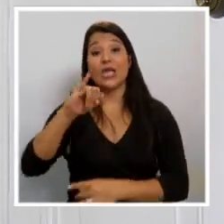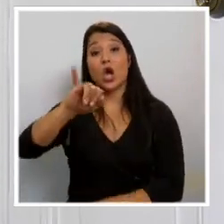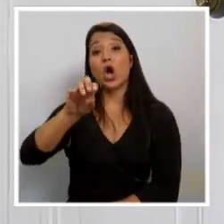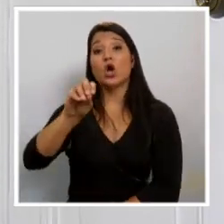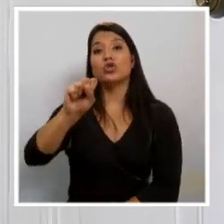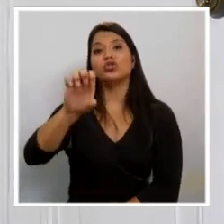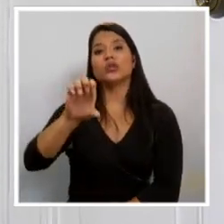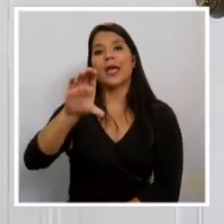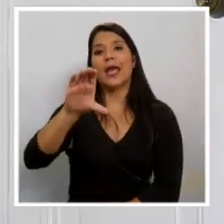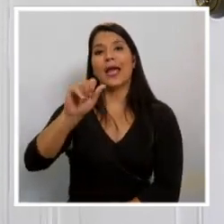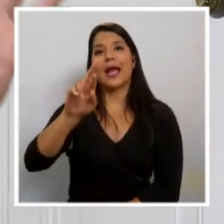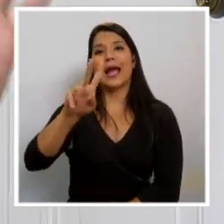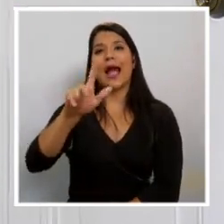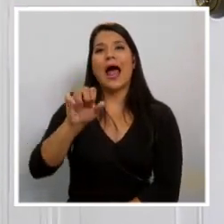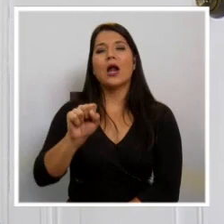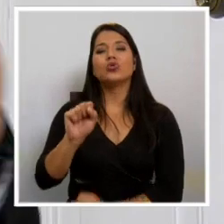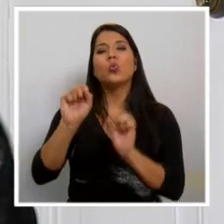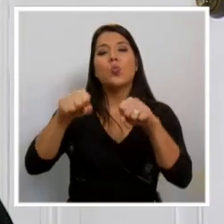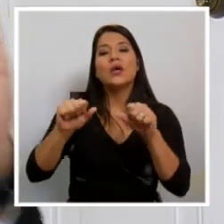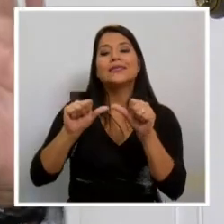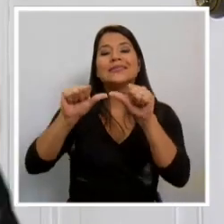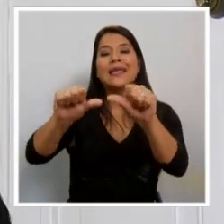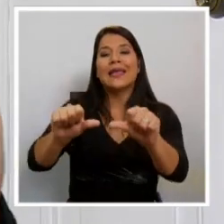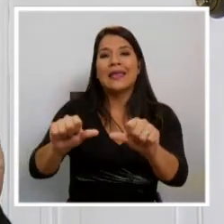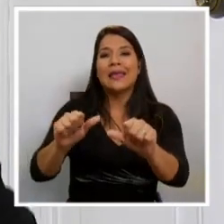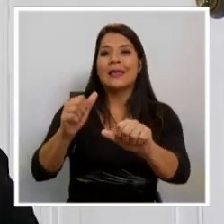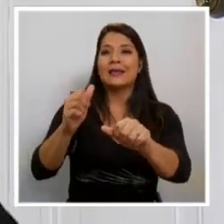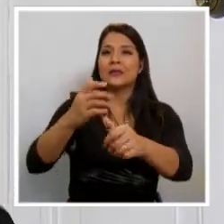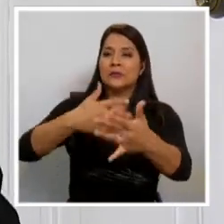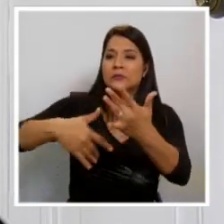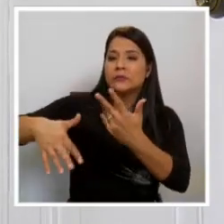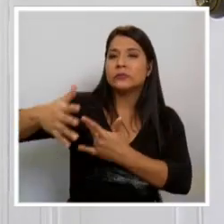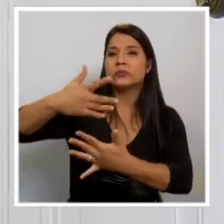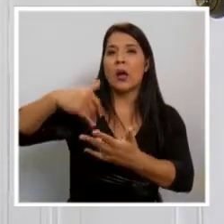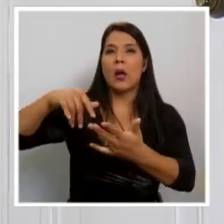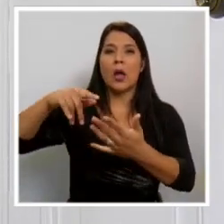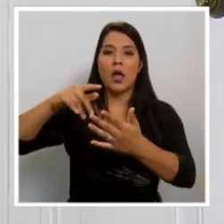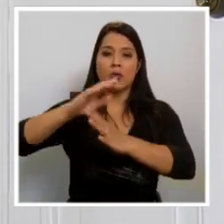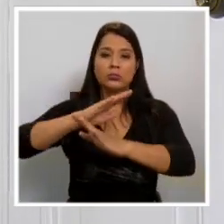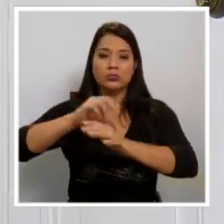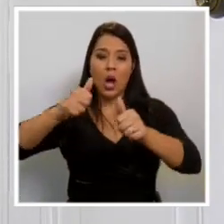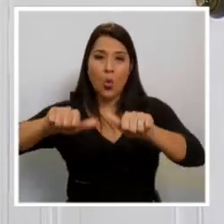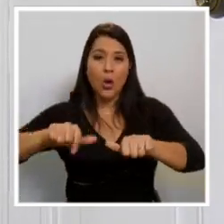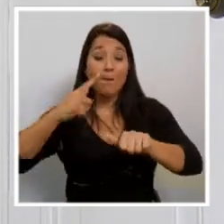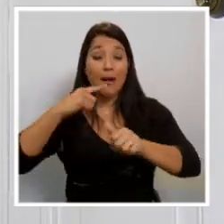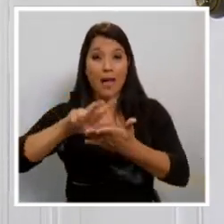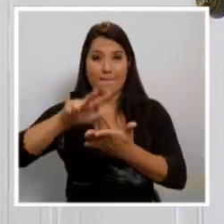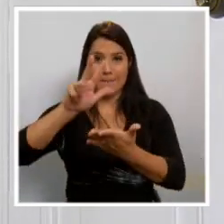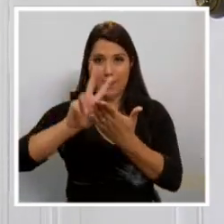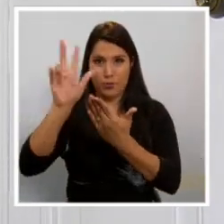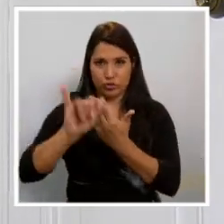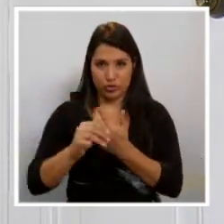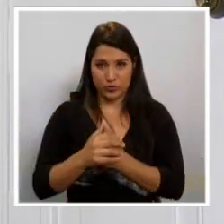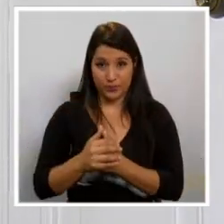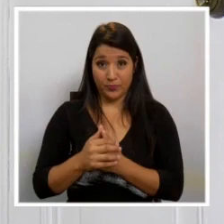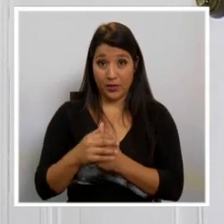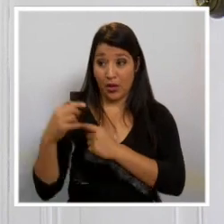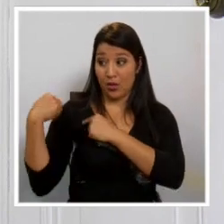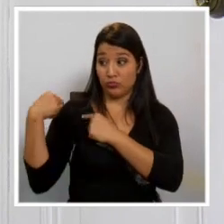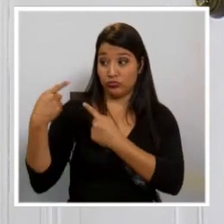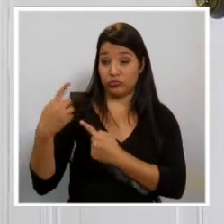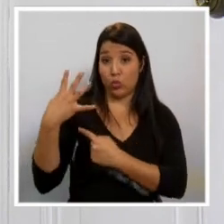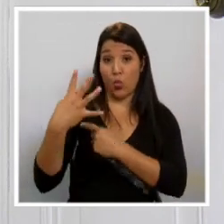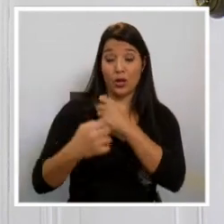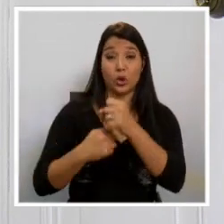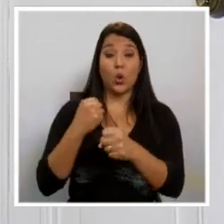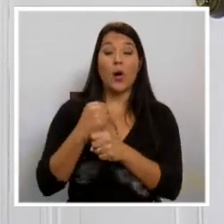mantener de alguna manera ese ambiente para lograr seguir aprobando proyectos, porque hay algo que hay que decir. En los últimos 4 años no